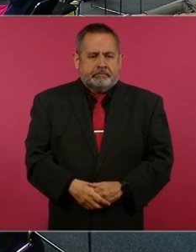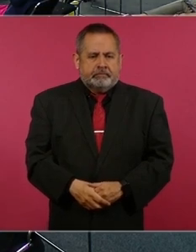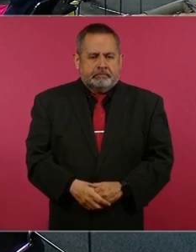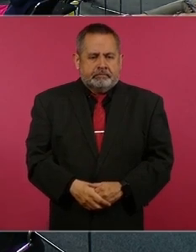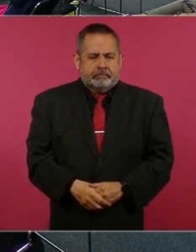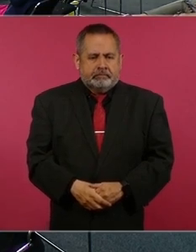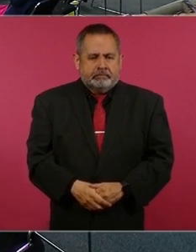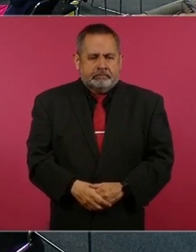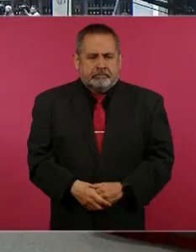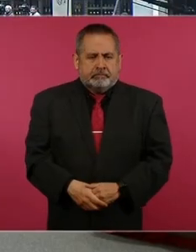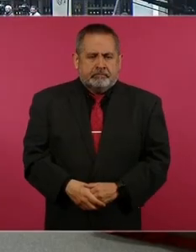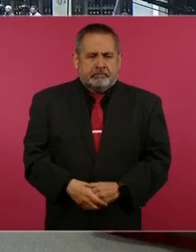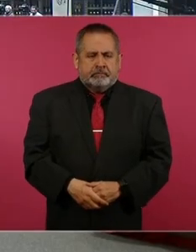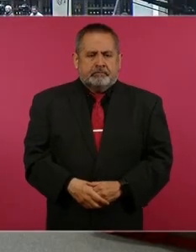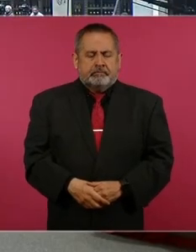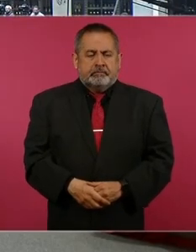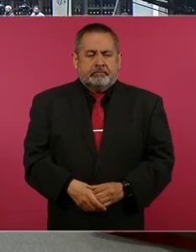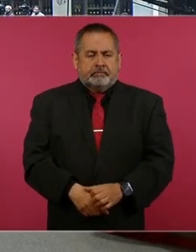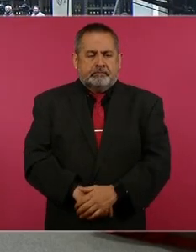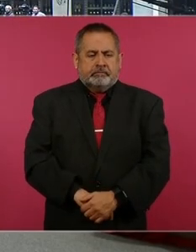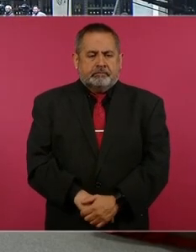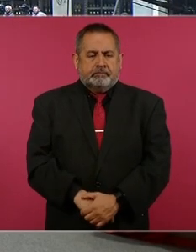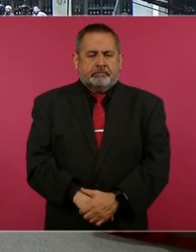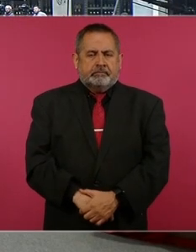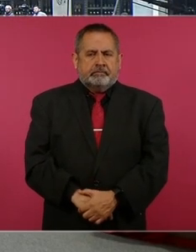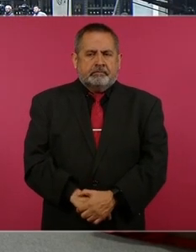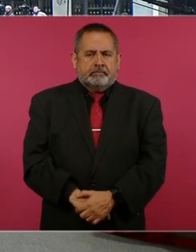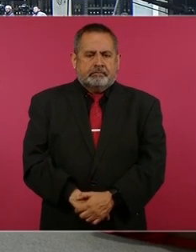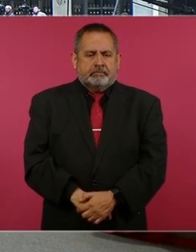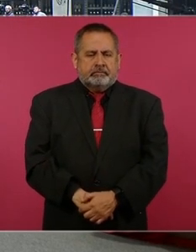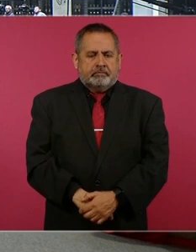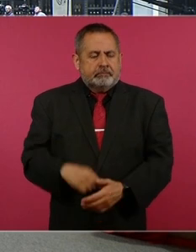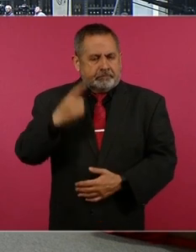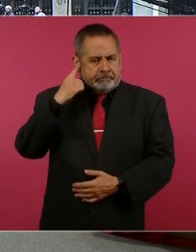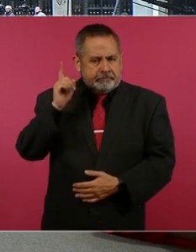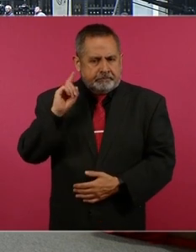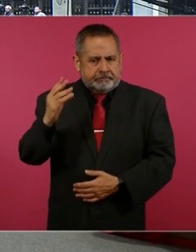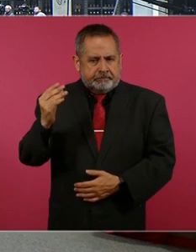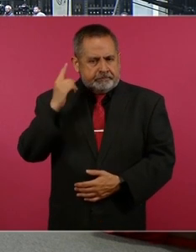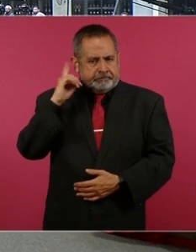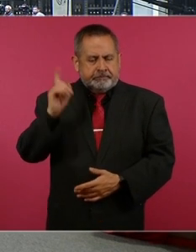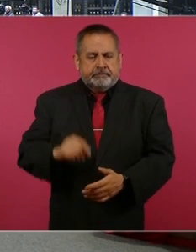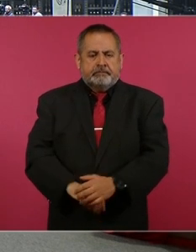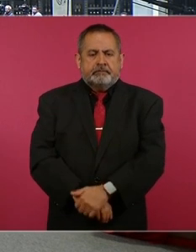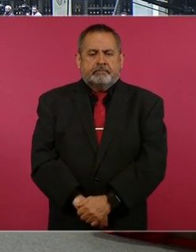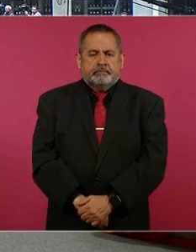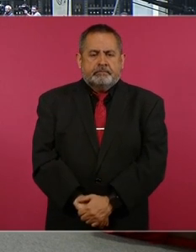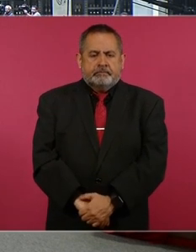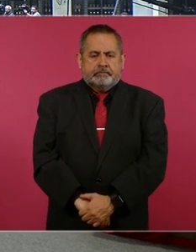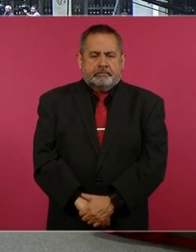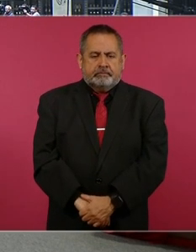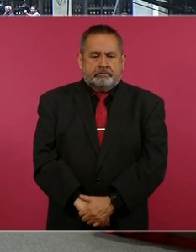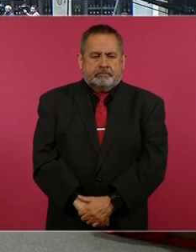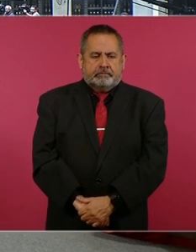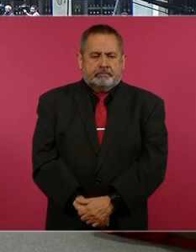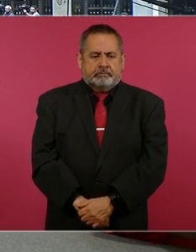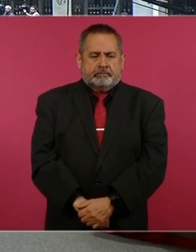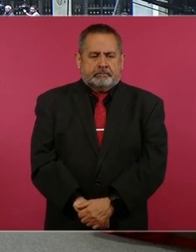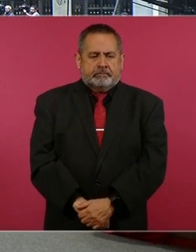El 30 de abril y el miércoles primero celebrará las audiencias públicas en el Palacio de la Paz de La Haya.